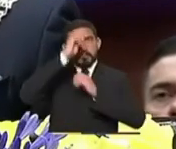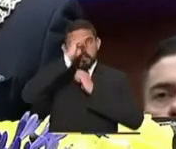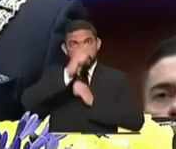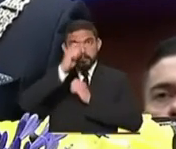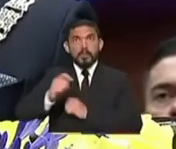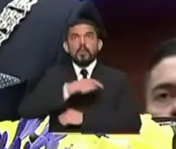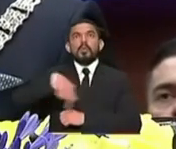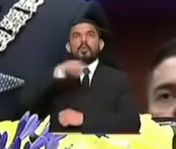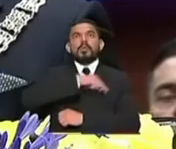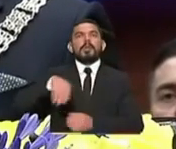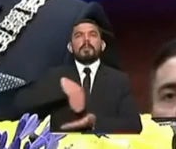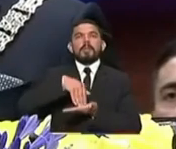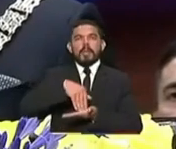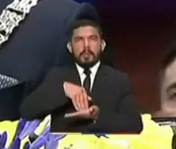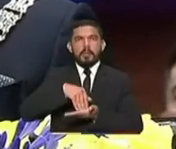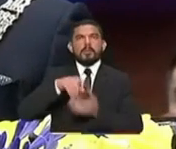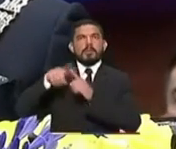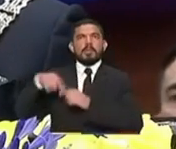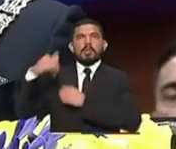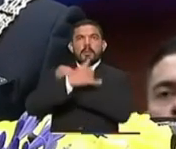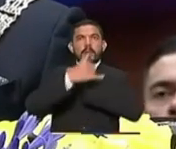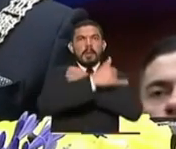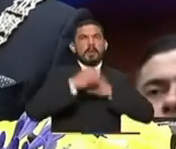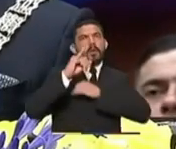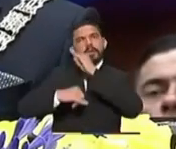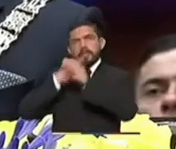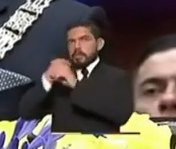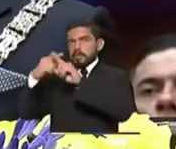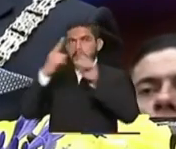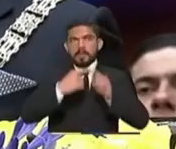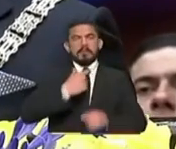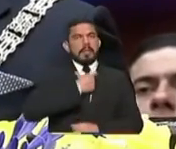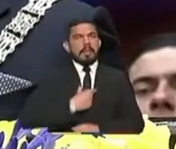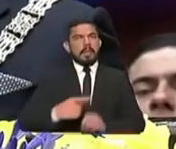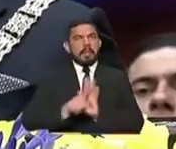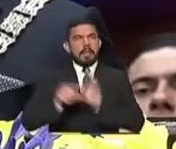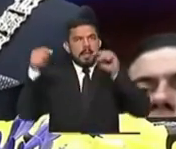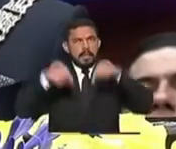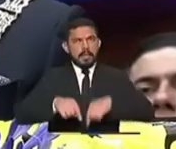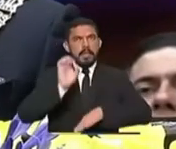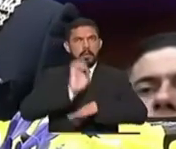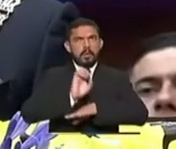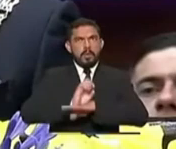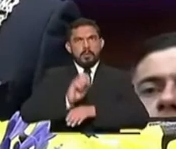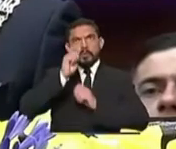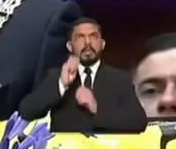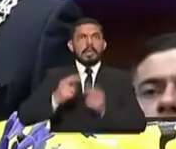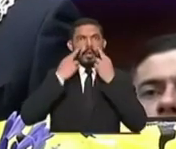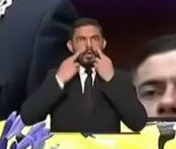señoras y señores miembros del Honorable Cuerpo Diplomático y organismos internacionales acreditados ante el Gobierno de la República del